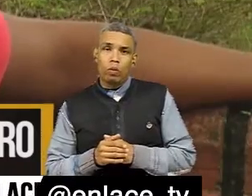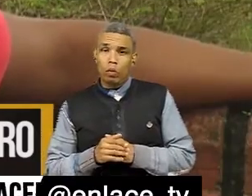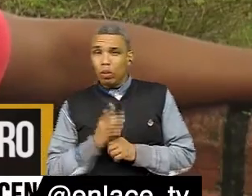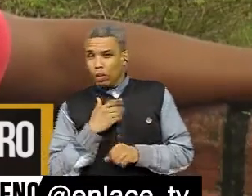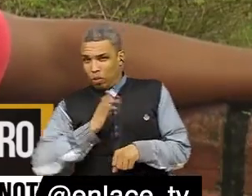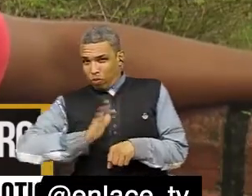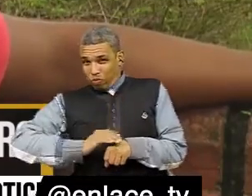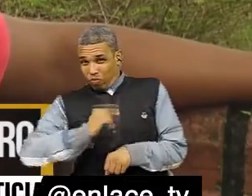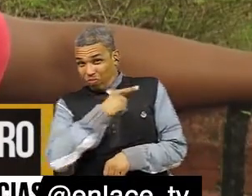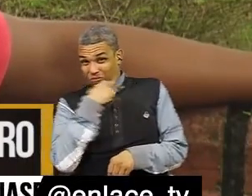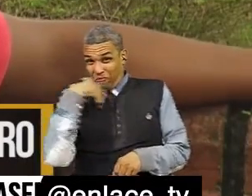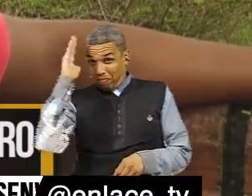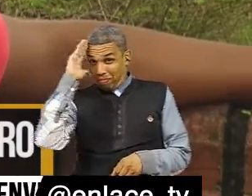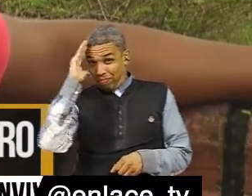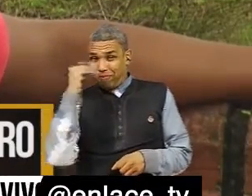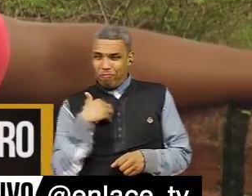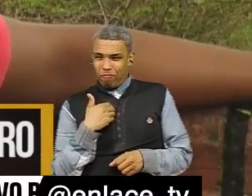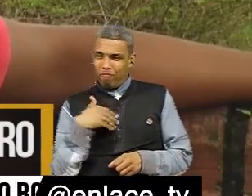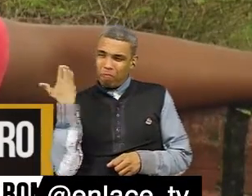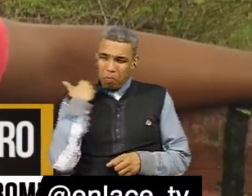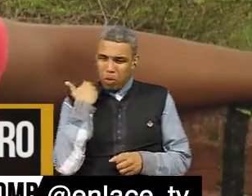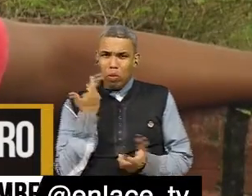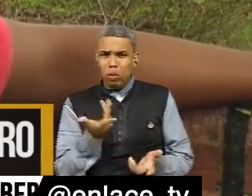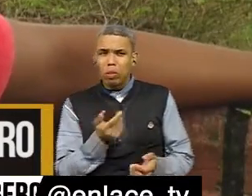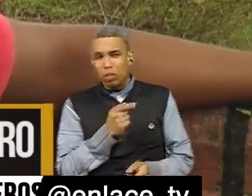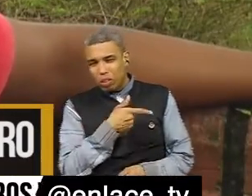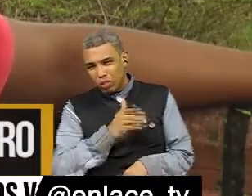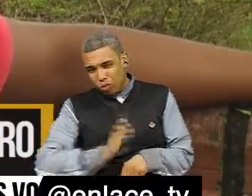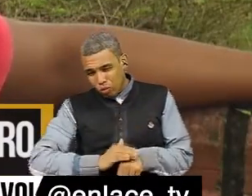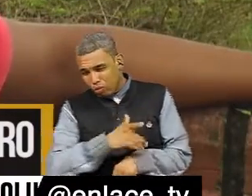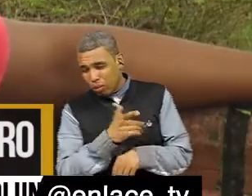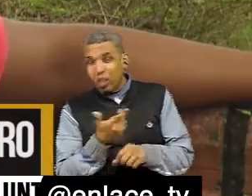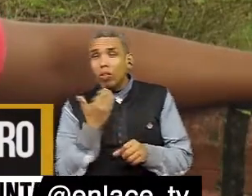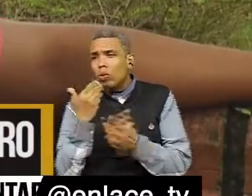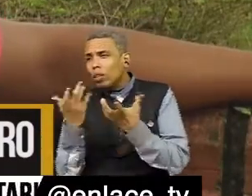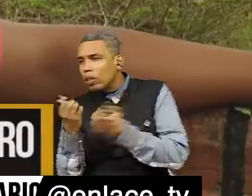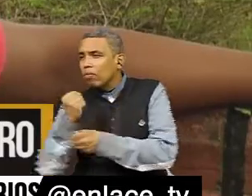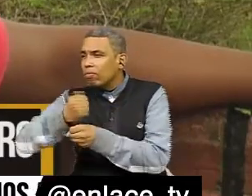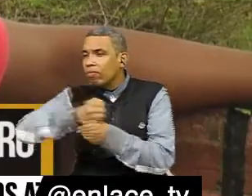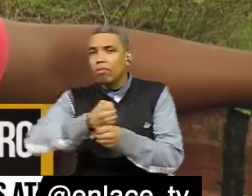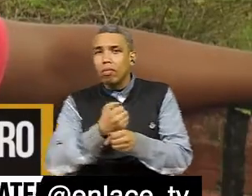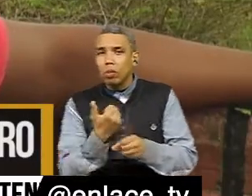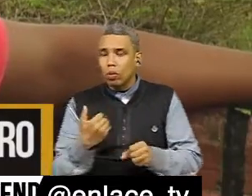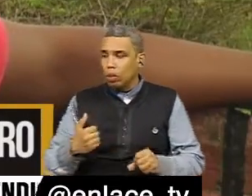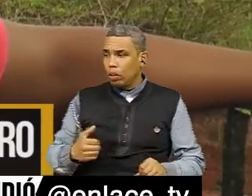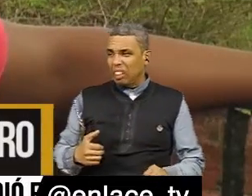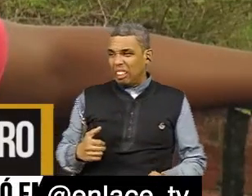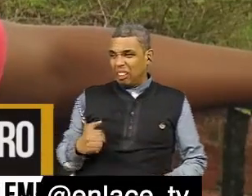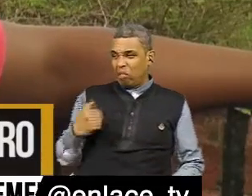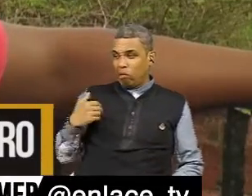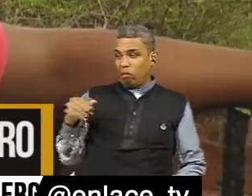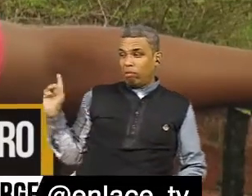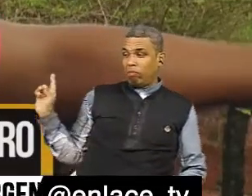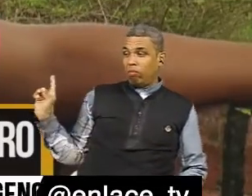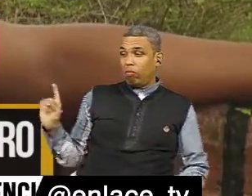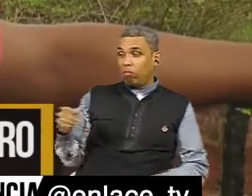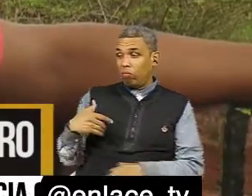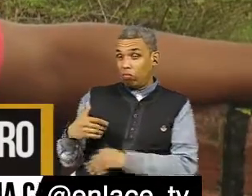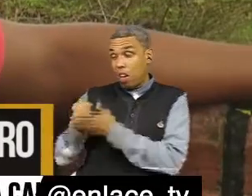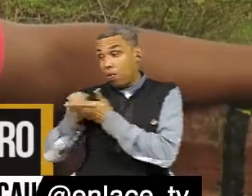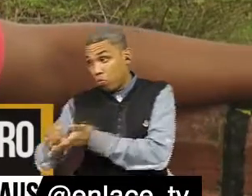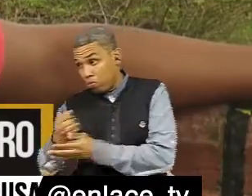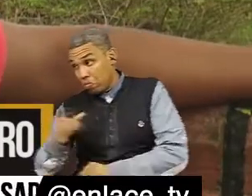me hizo, nadie siquiera hace cargo, nadie me quiere responder, todos me sacan a un lado, me hacen mala cara, no es con nosotros.